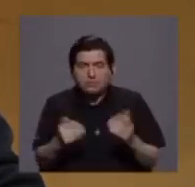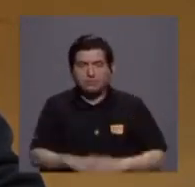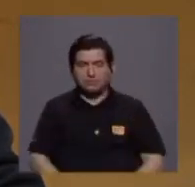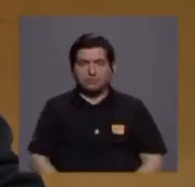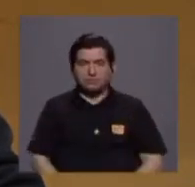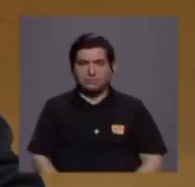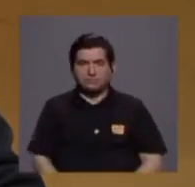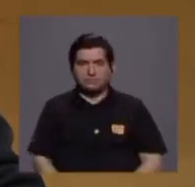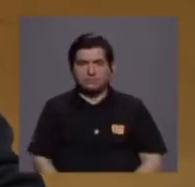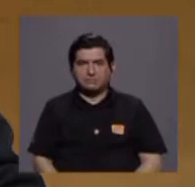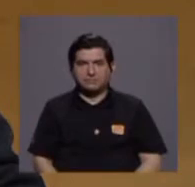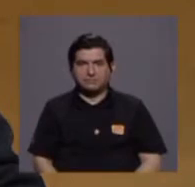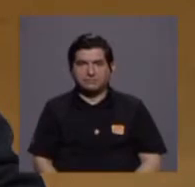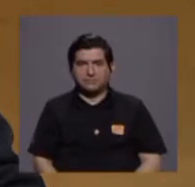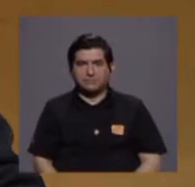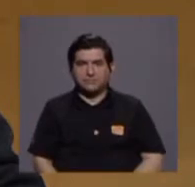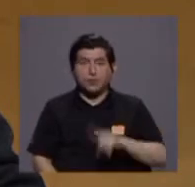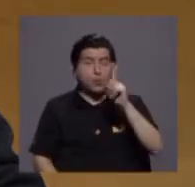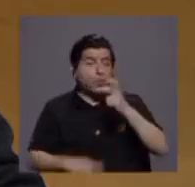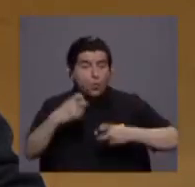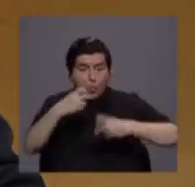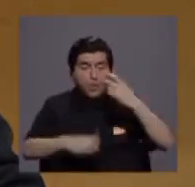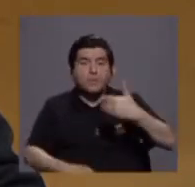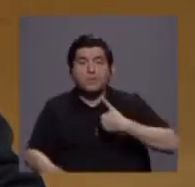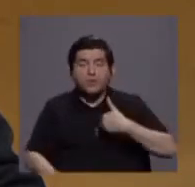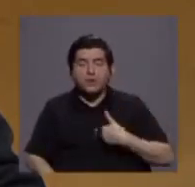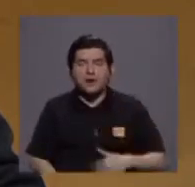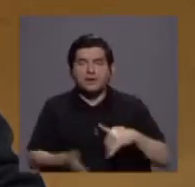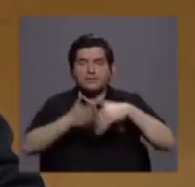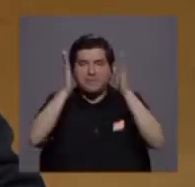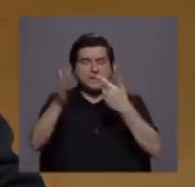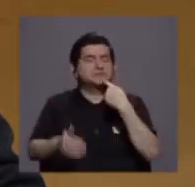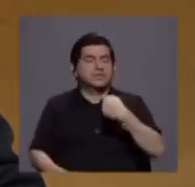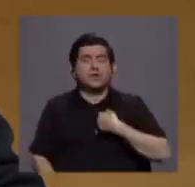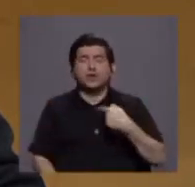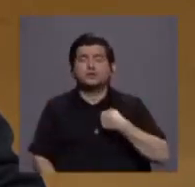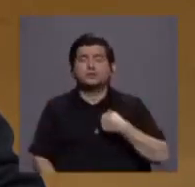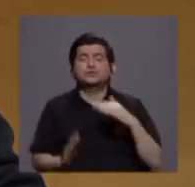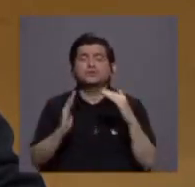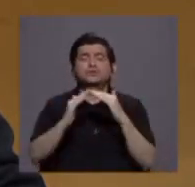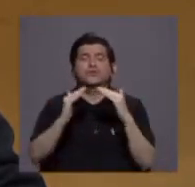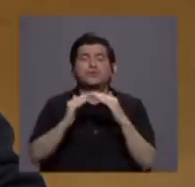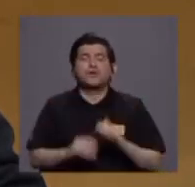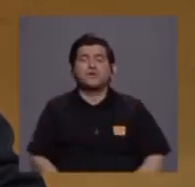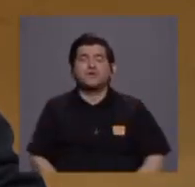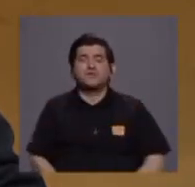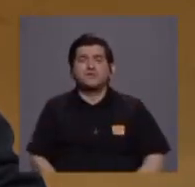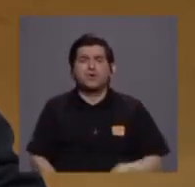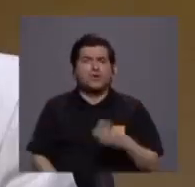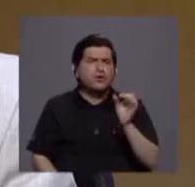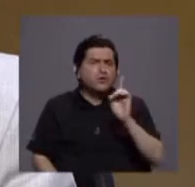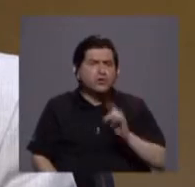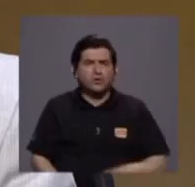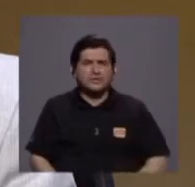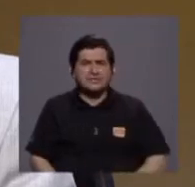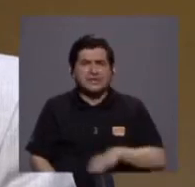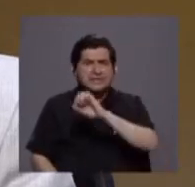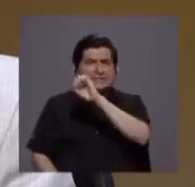llame correctamente, uno de los problemas que había es un estudiante que me dijo, mire, yo vivo en Sarapiquí, y entonces